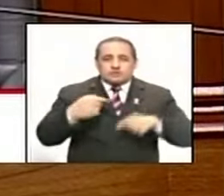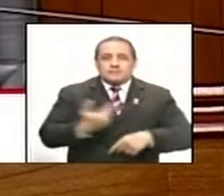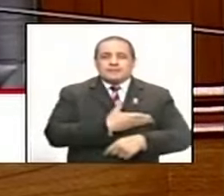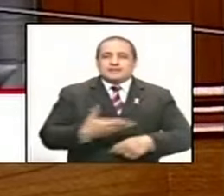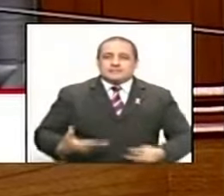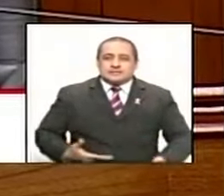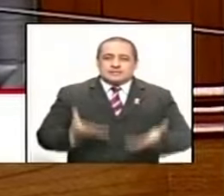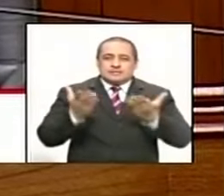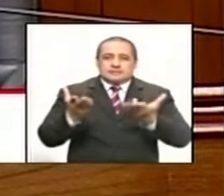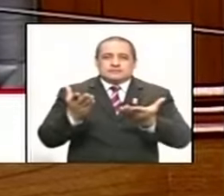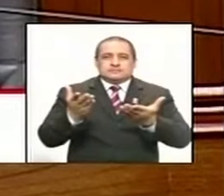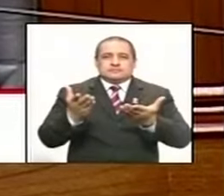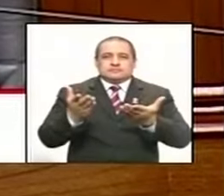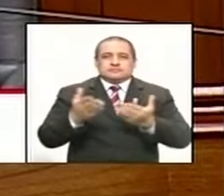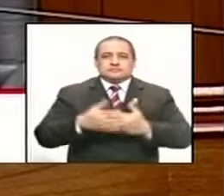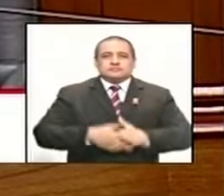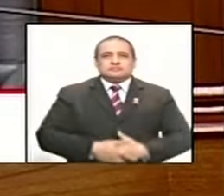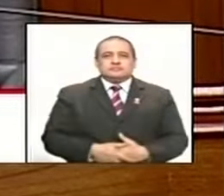presidenta,